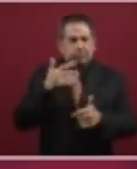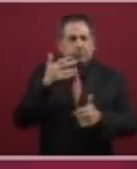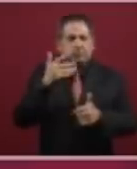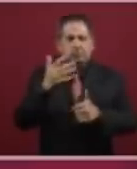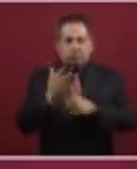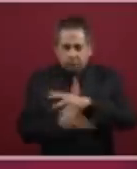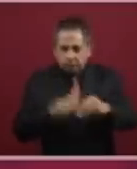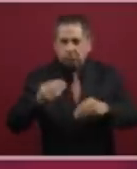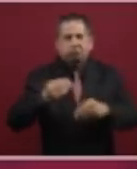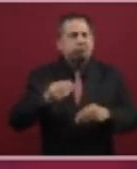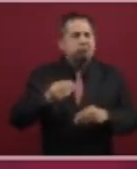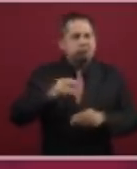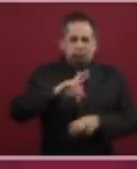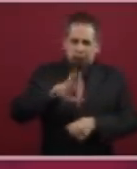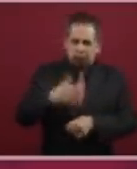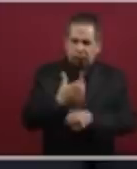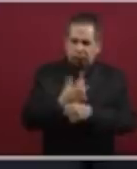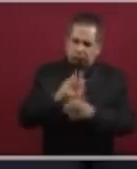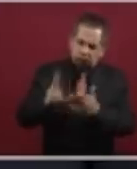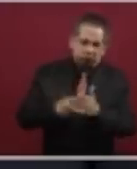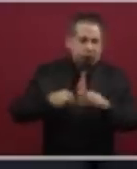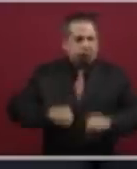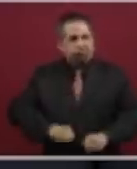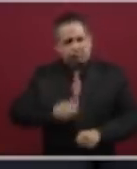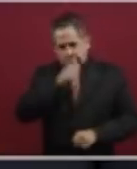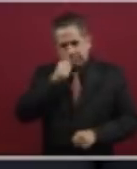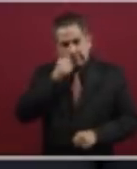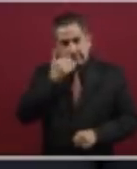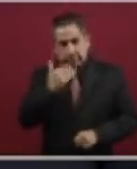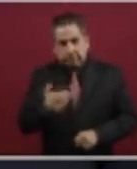República. Entonces, que sirva eso.